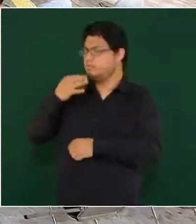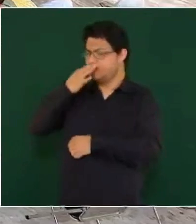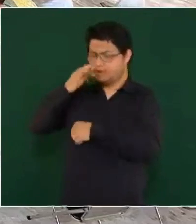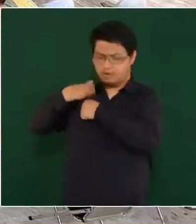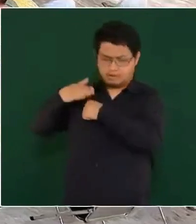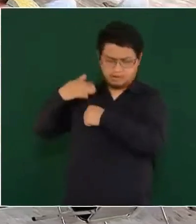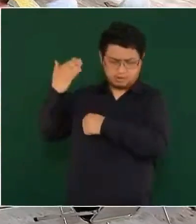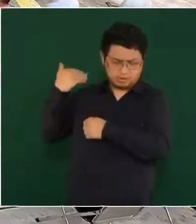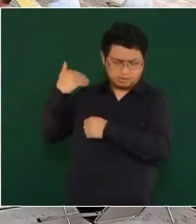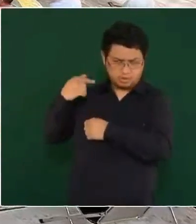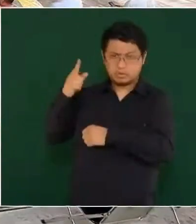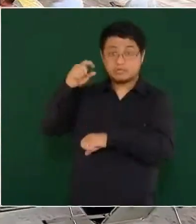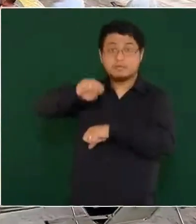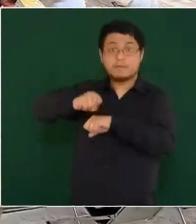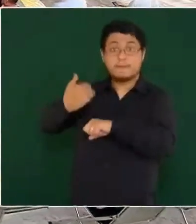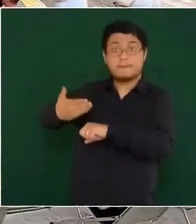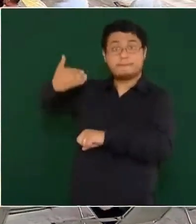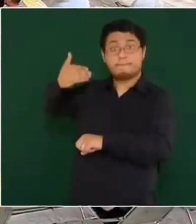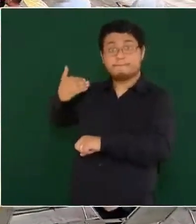semana